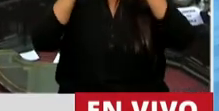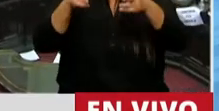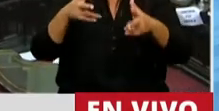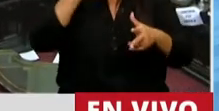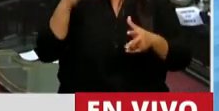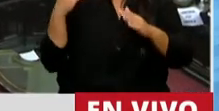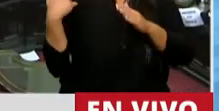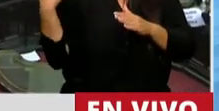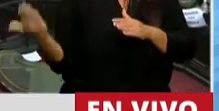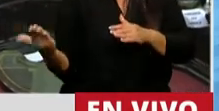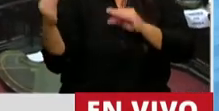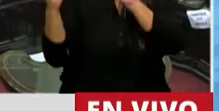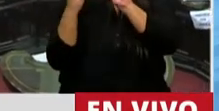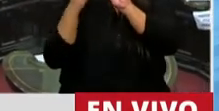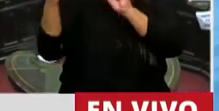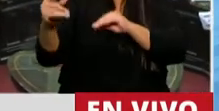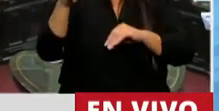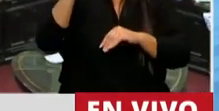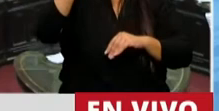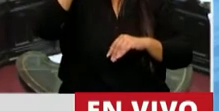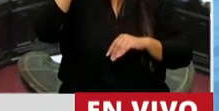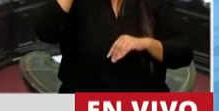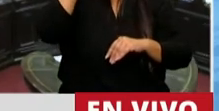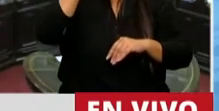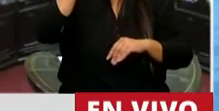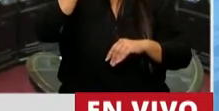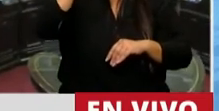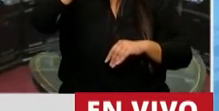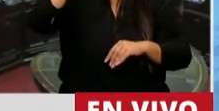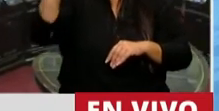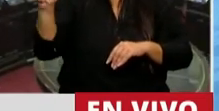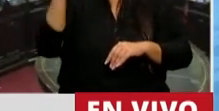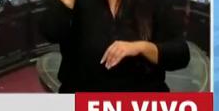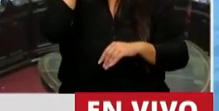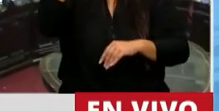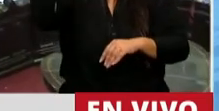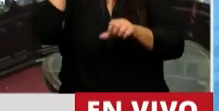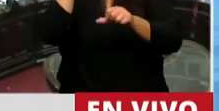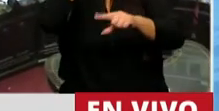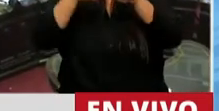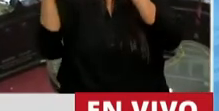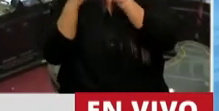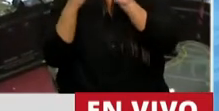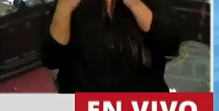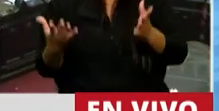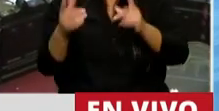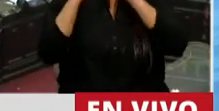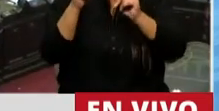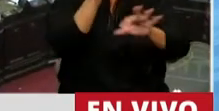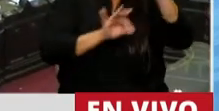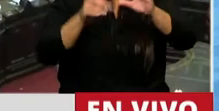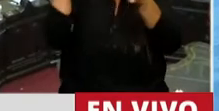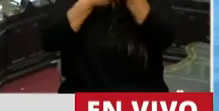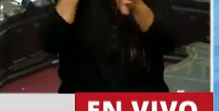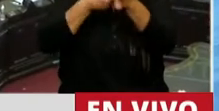aquí al lado al compañero Roberto Salvareza, con quien hemos compartido bancada y hemos peleado por estos mismos proyectos no